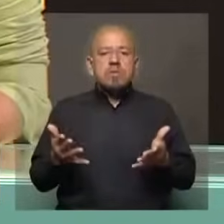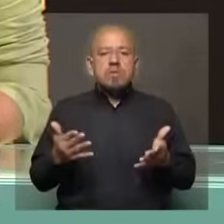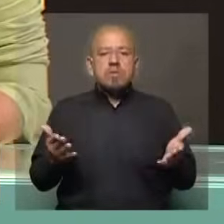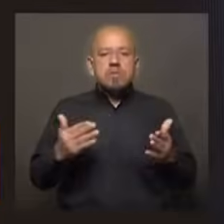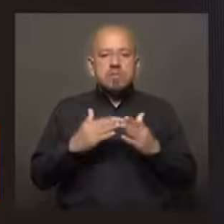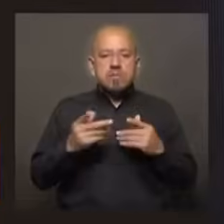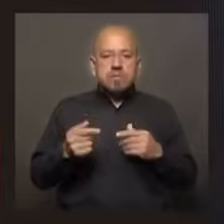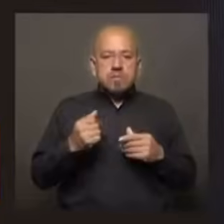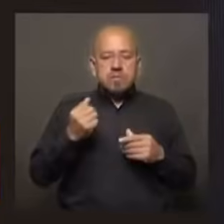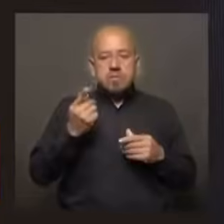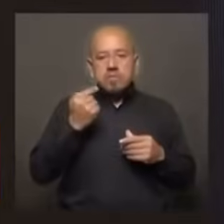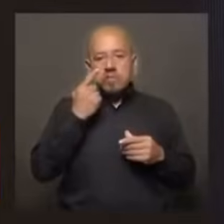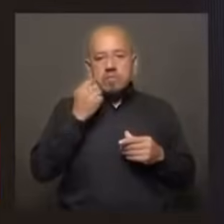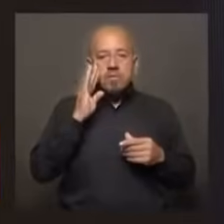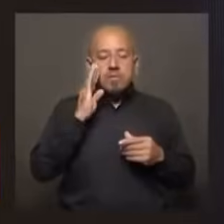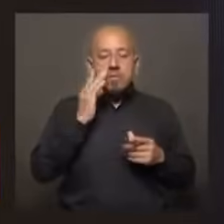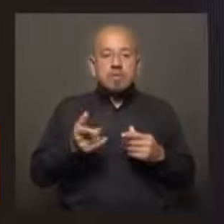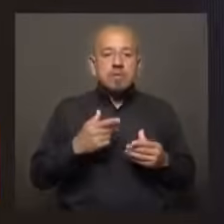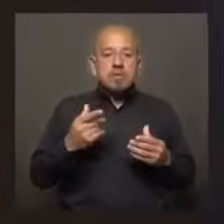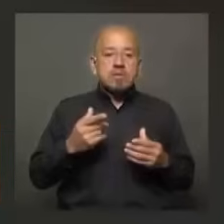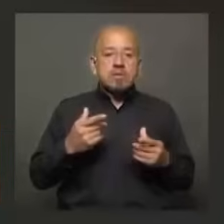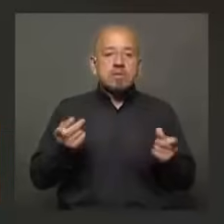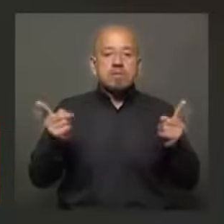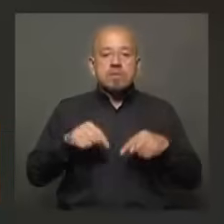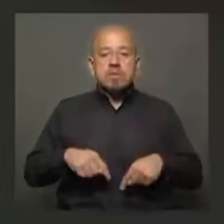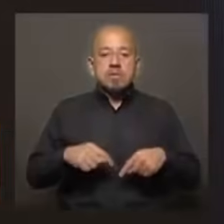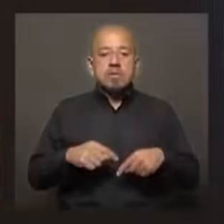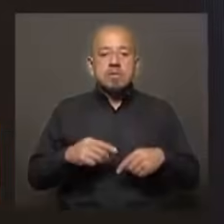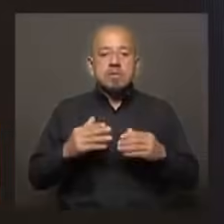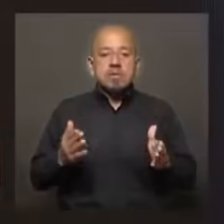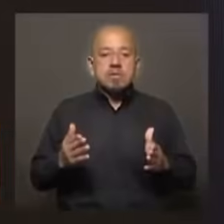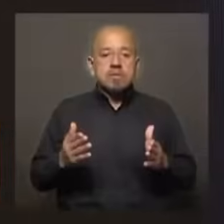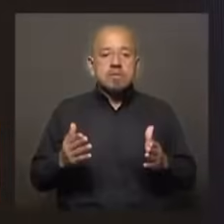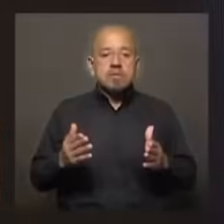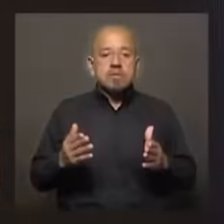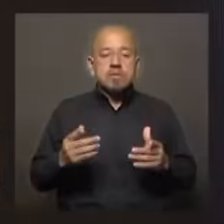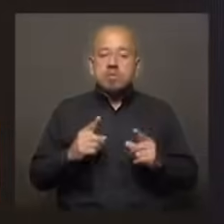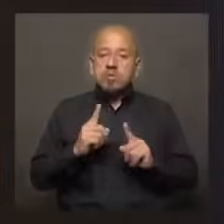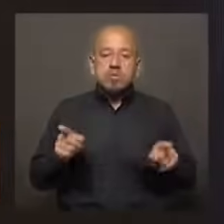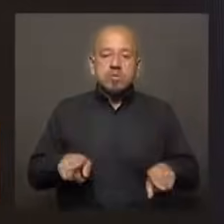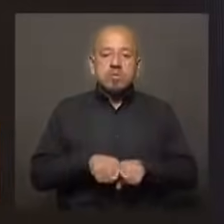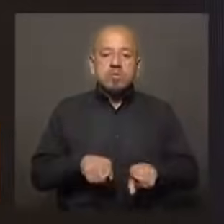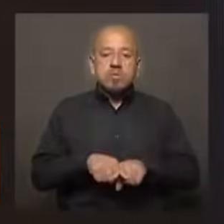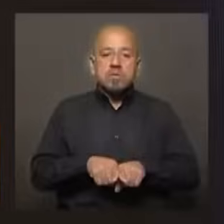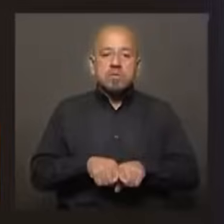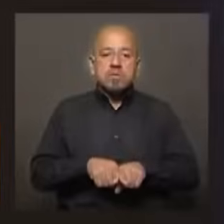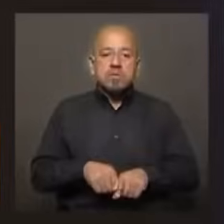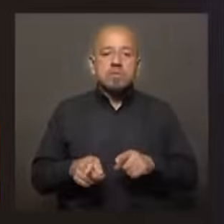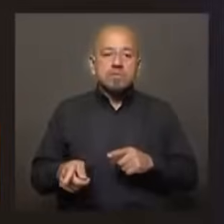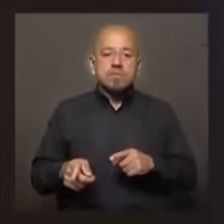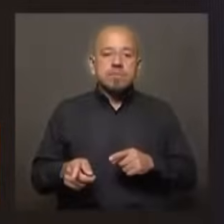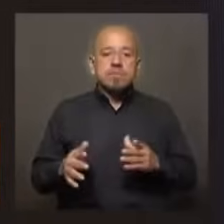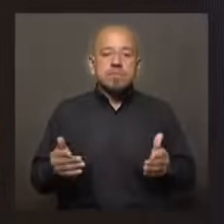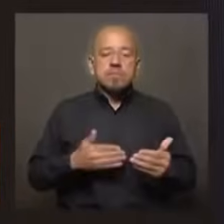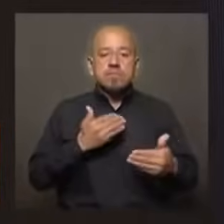unos padres, unos amigos, alguien sí. Que te dice venite para acá, claro. Y olvídate de todo. Sí. No es lo mismo eso que transitar